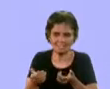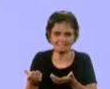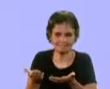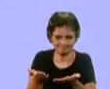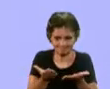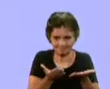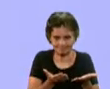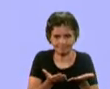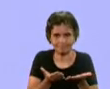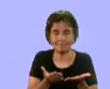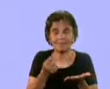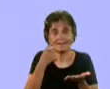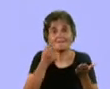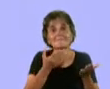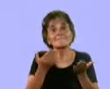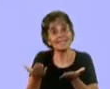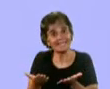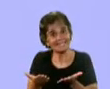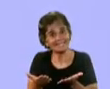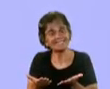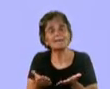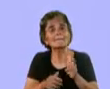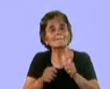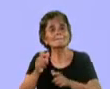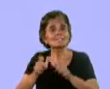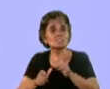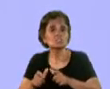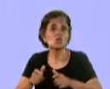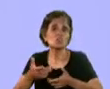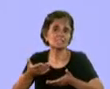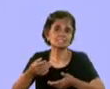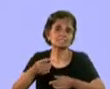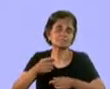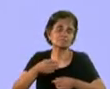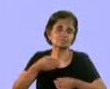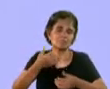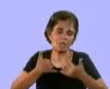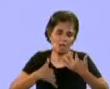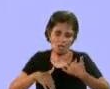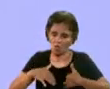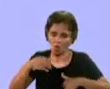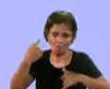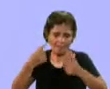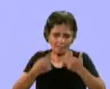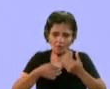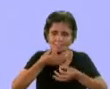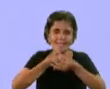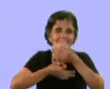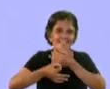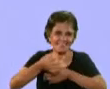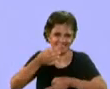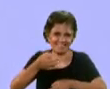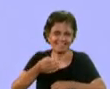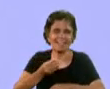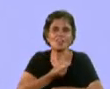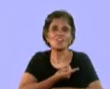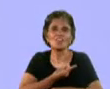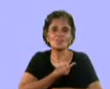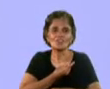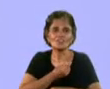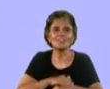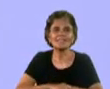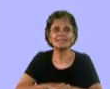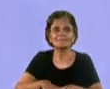feria comunitaria en donde, bueno, tiene la posibilidad de poder ya ofrecer sus diversos productos. Se encuentra en la peatonal